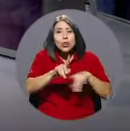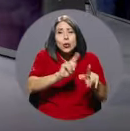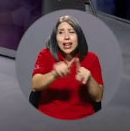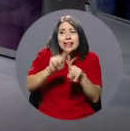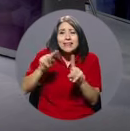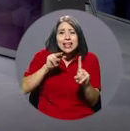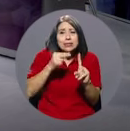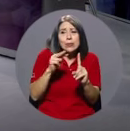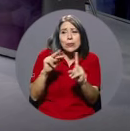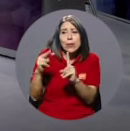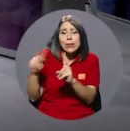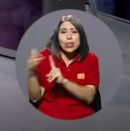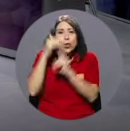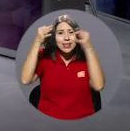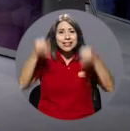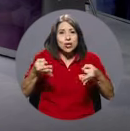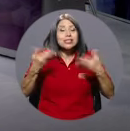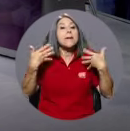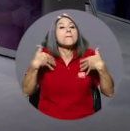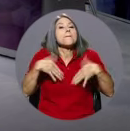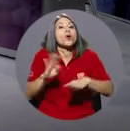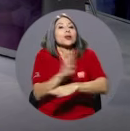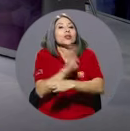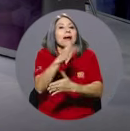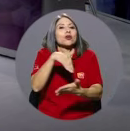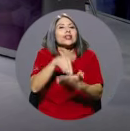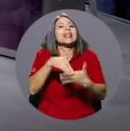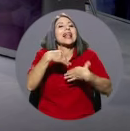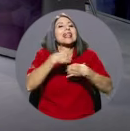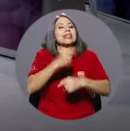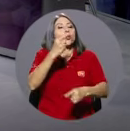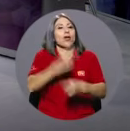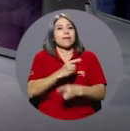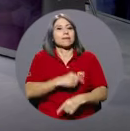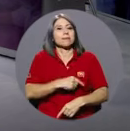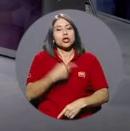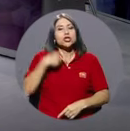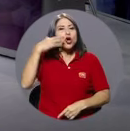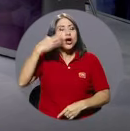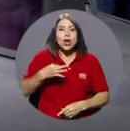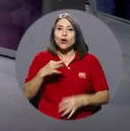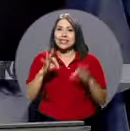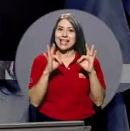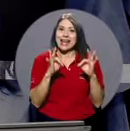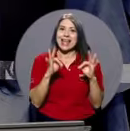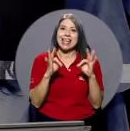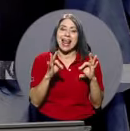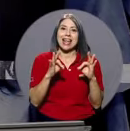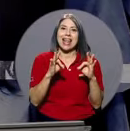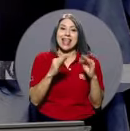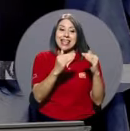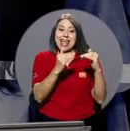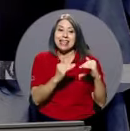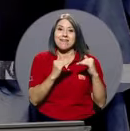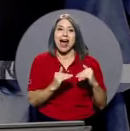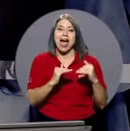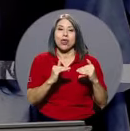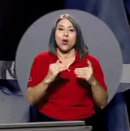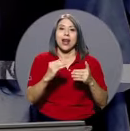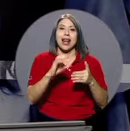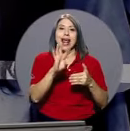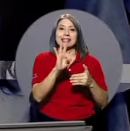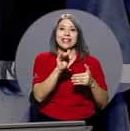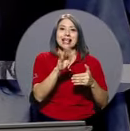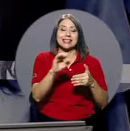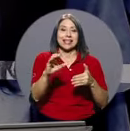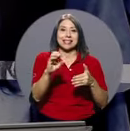de la gran cantidad de aristas que hay que tomar decisiones, por lo menos el Banco Central hizo lo que había que hacer. A mí me parece que está genial que haya bajado las tasas de interés, obviamente